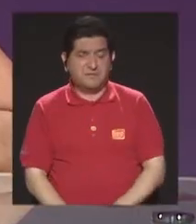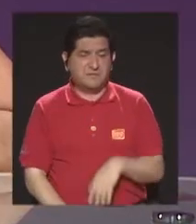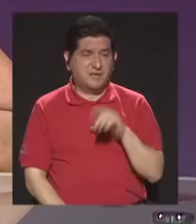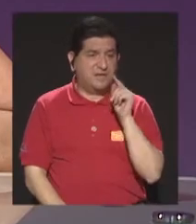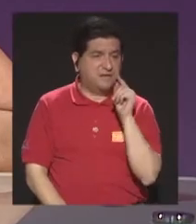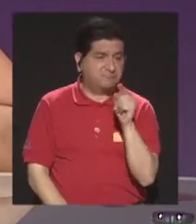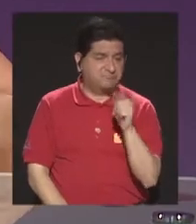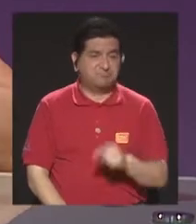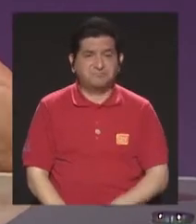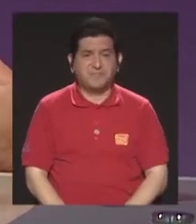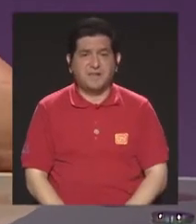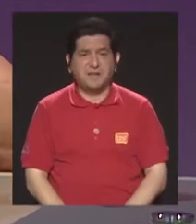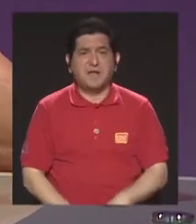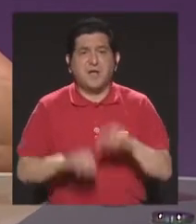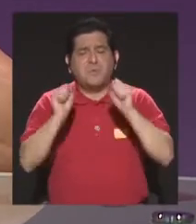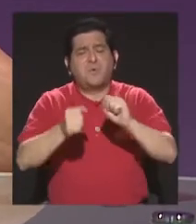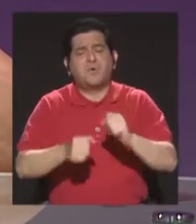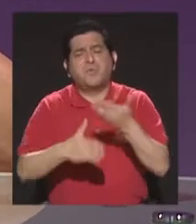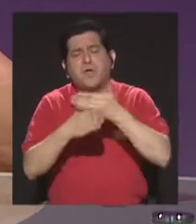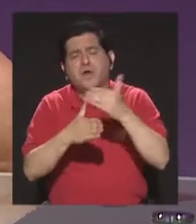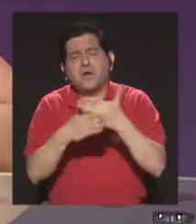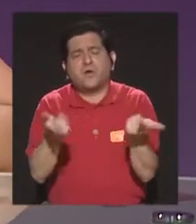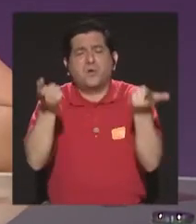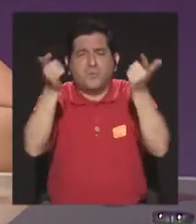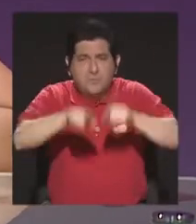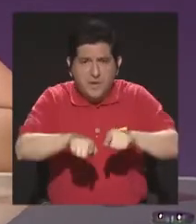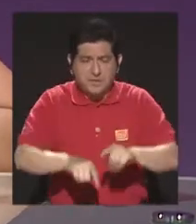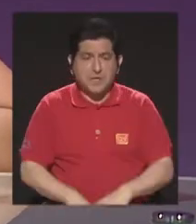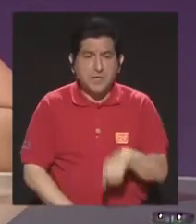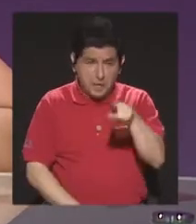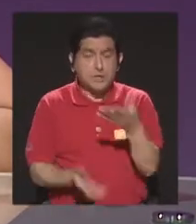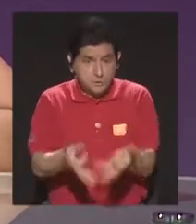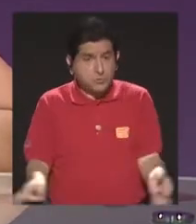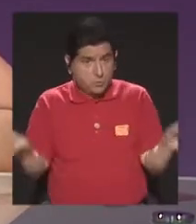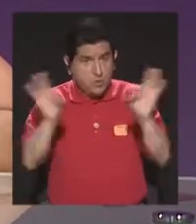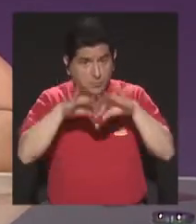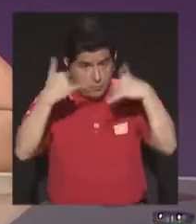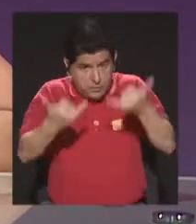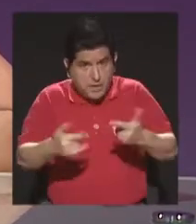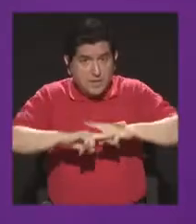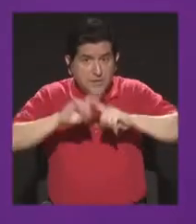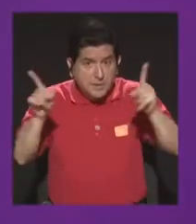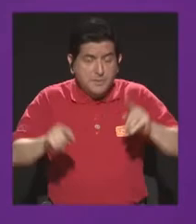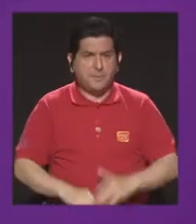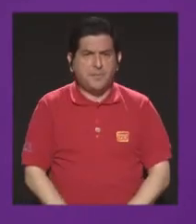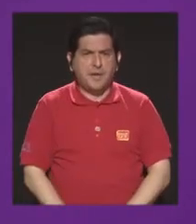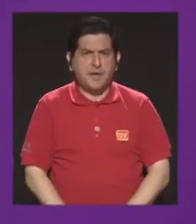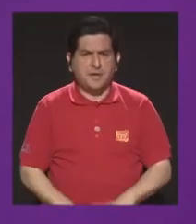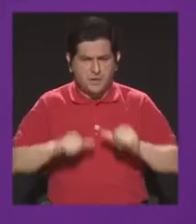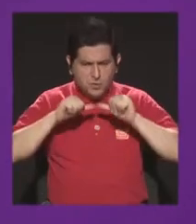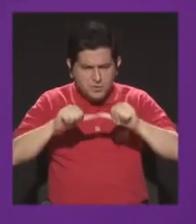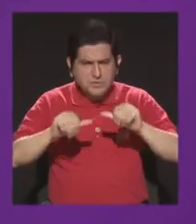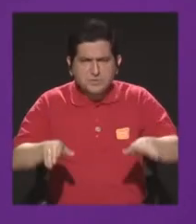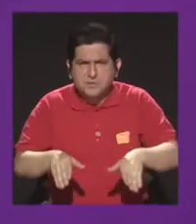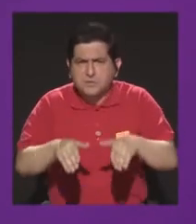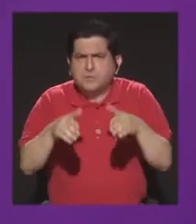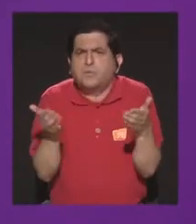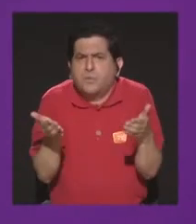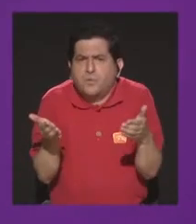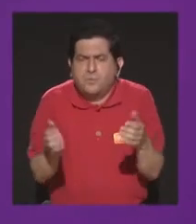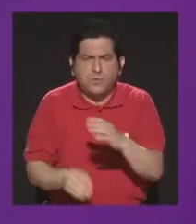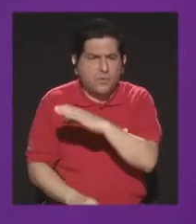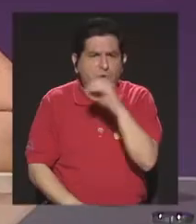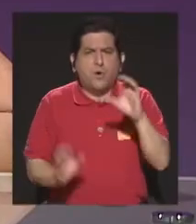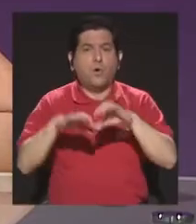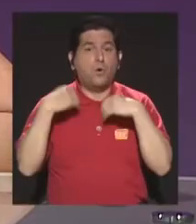pues, contar, compartir lo que me pasa? Lo cual es sumamente importante, pero hay un paso más. ¿O